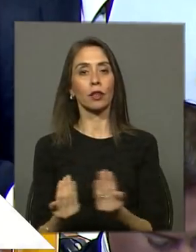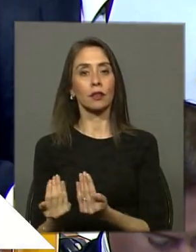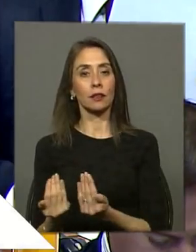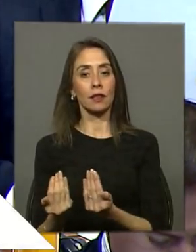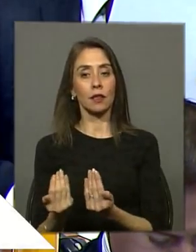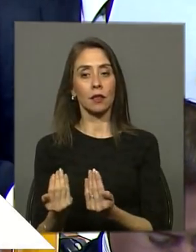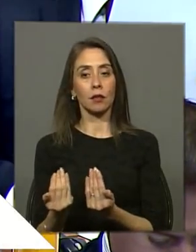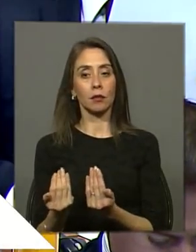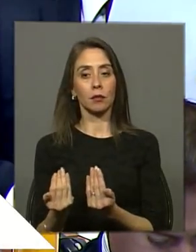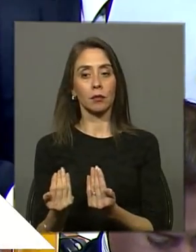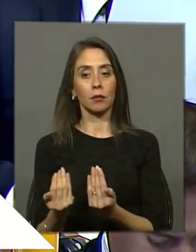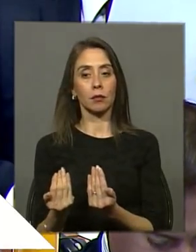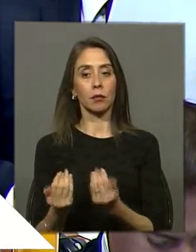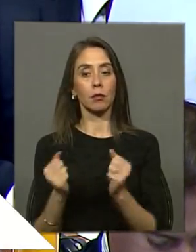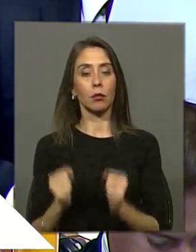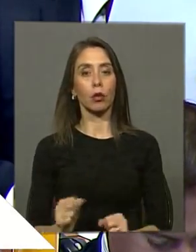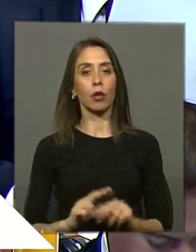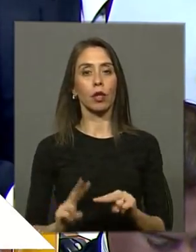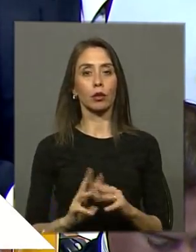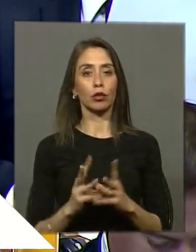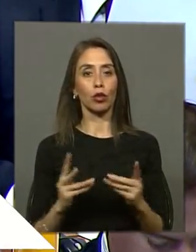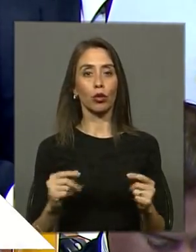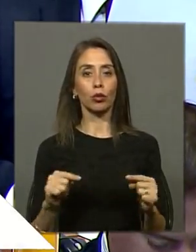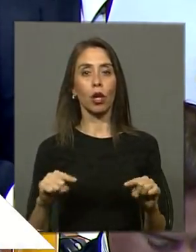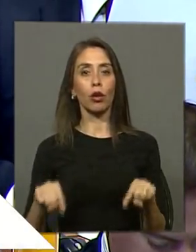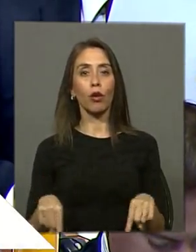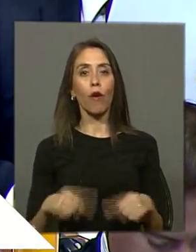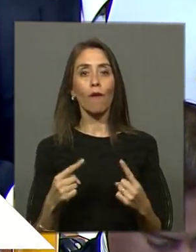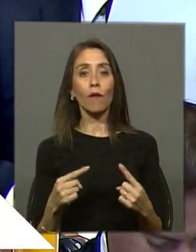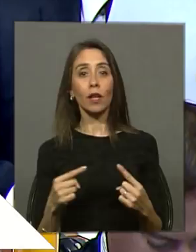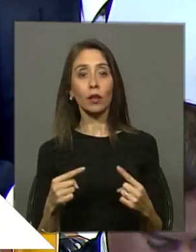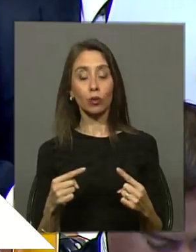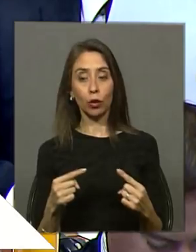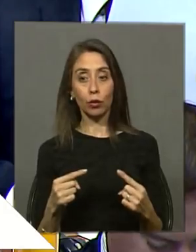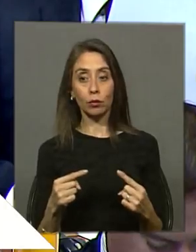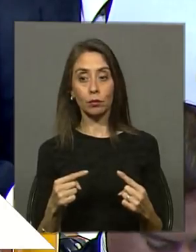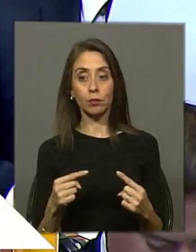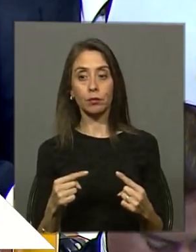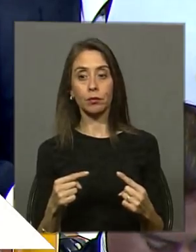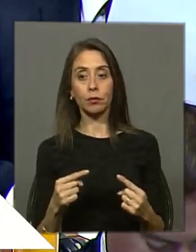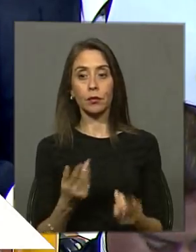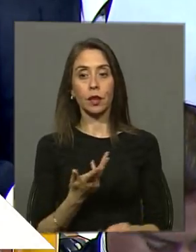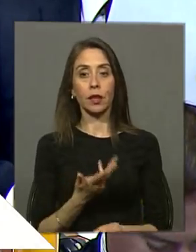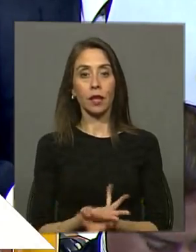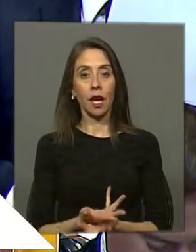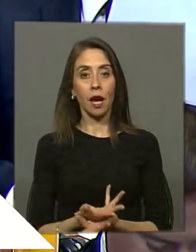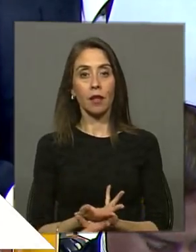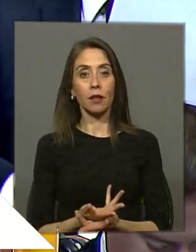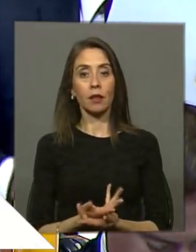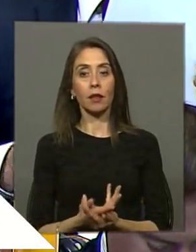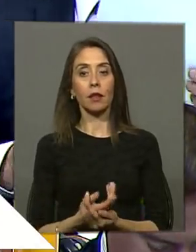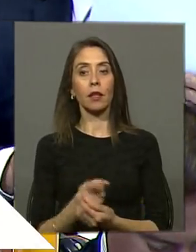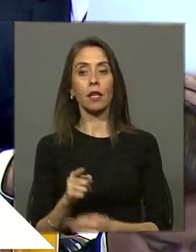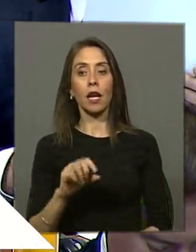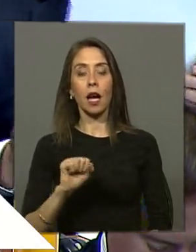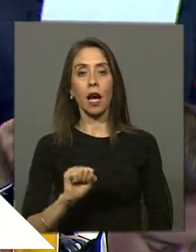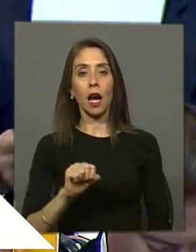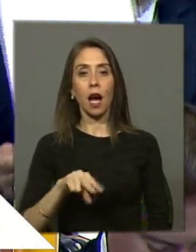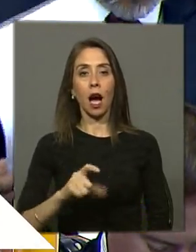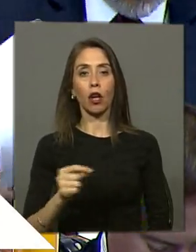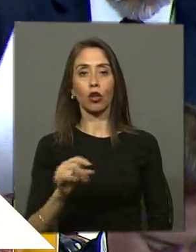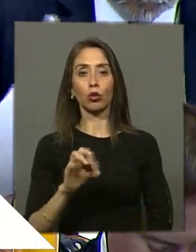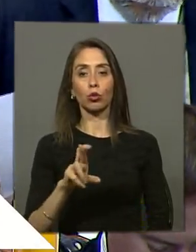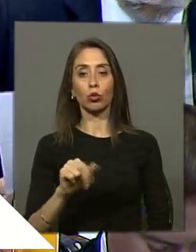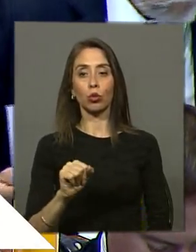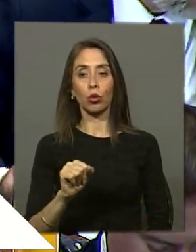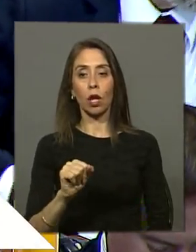para poder solucionar el conflicto que actualmente se vive en el sector Angostura producto